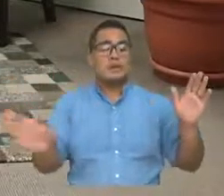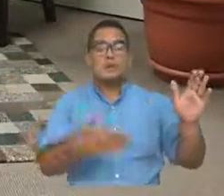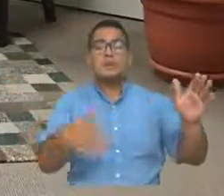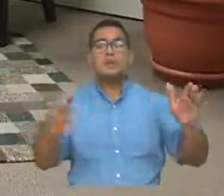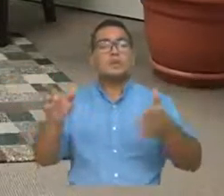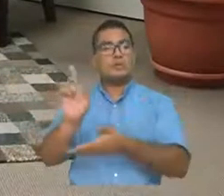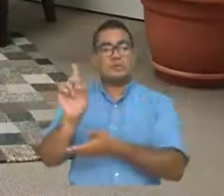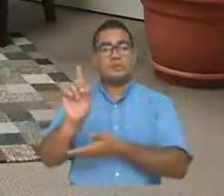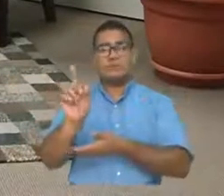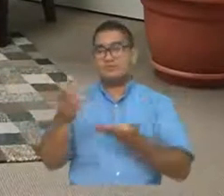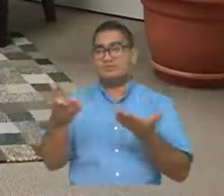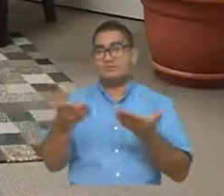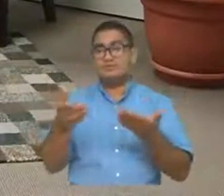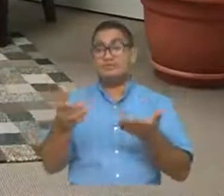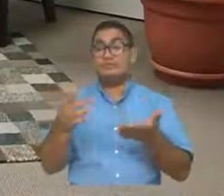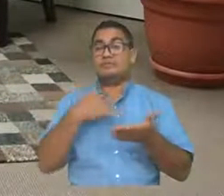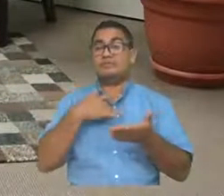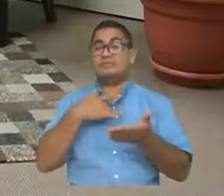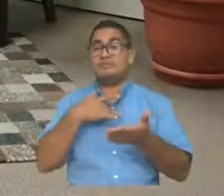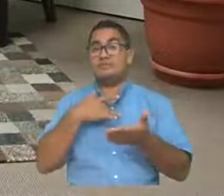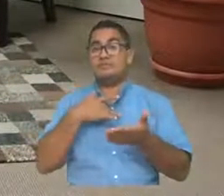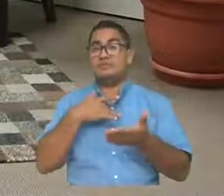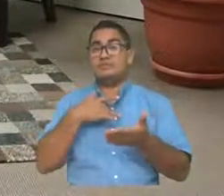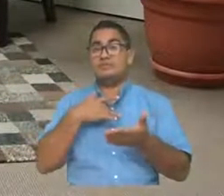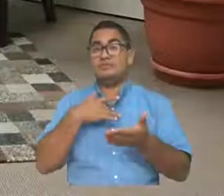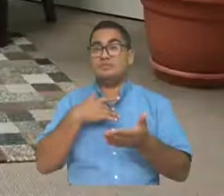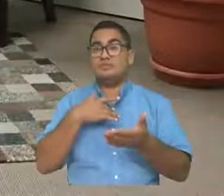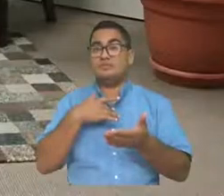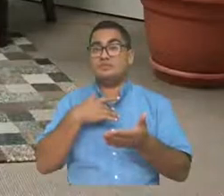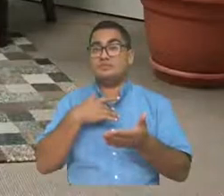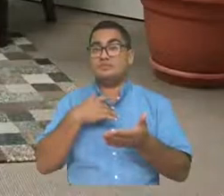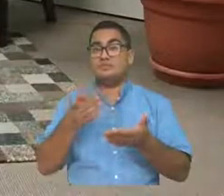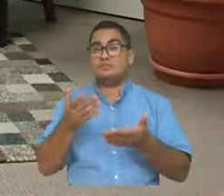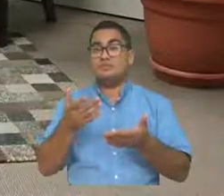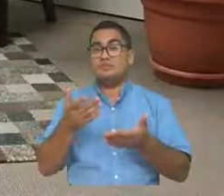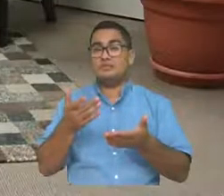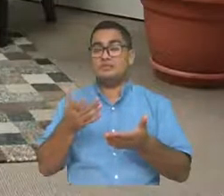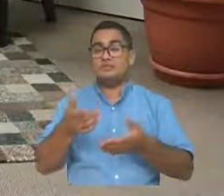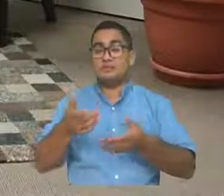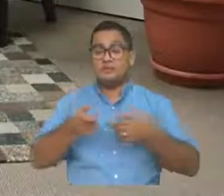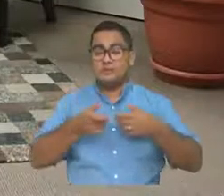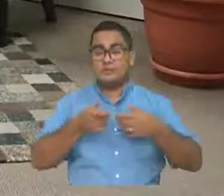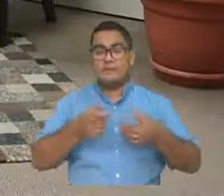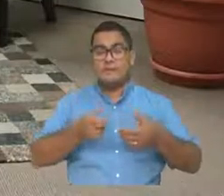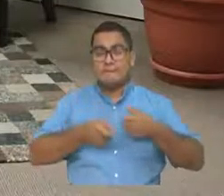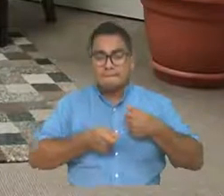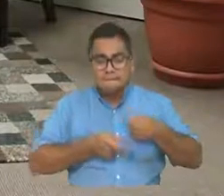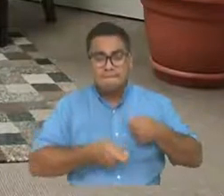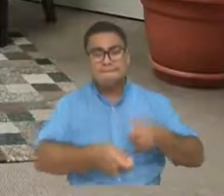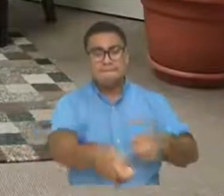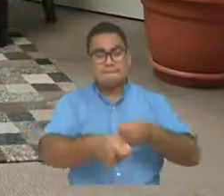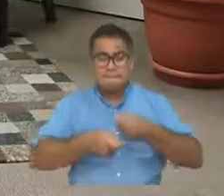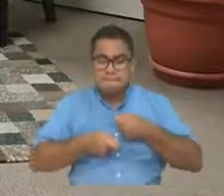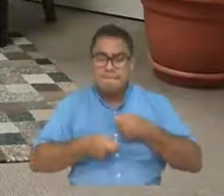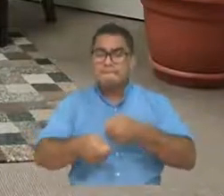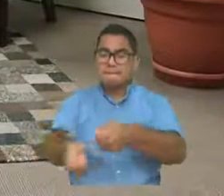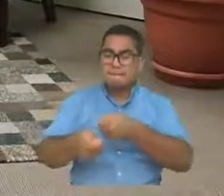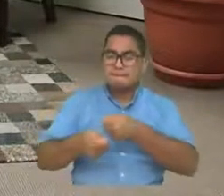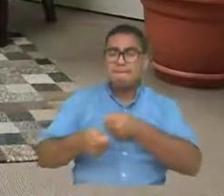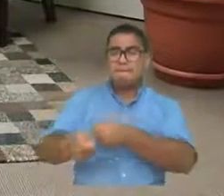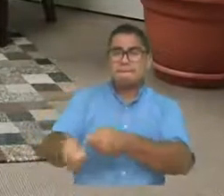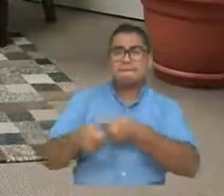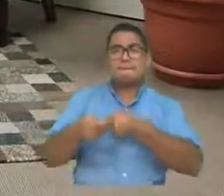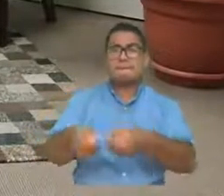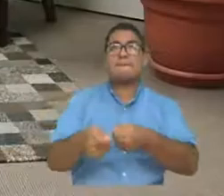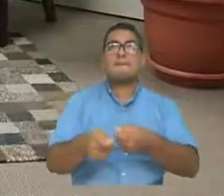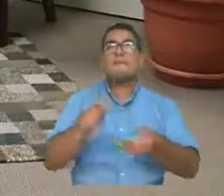él. El cuarto, para limpiar el cuarto, ¿verdad? También no es que vas a limpiar como normalmente